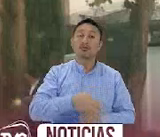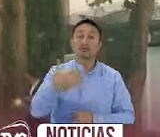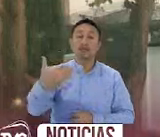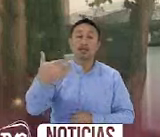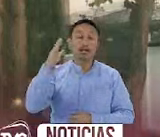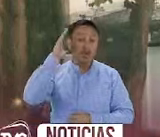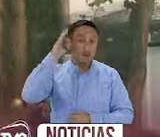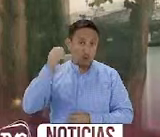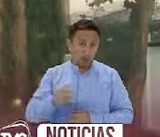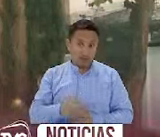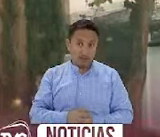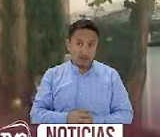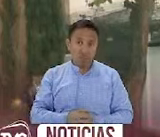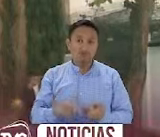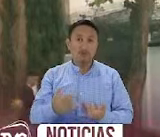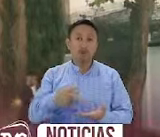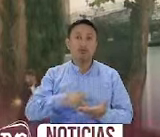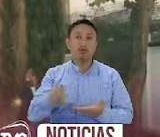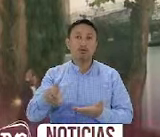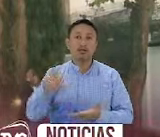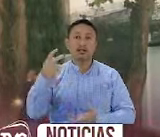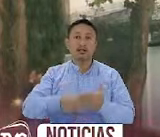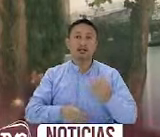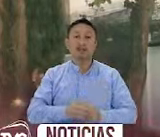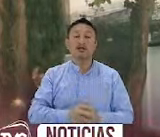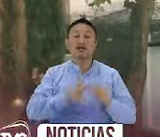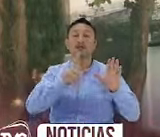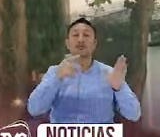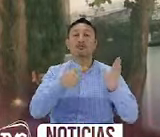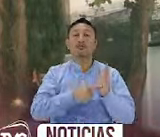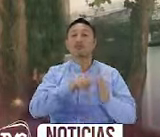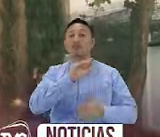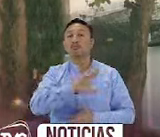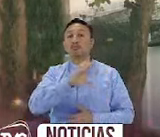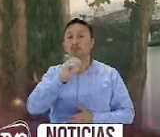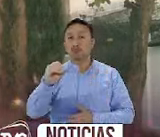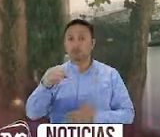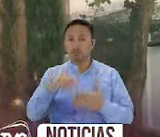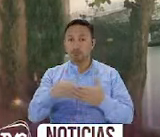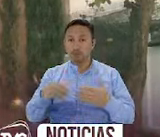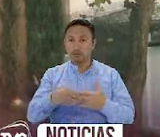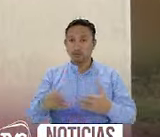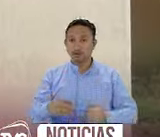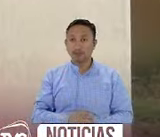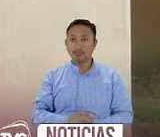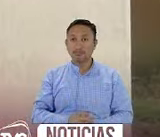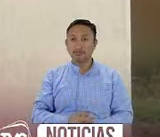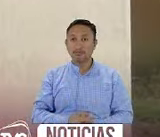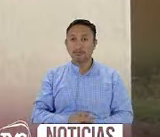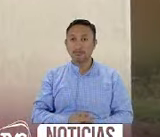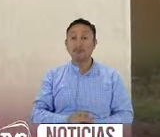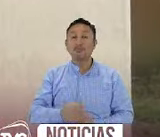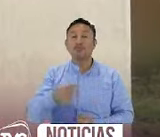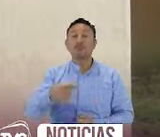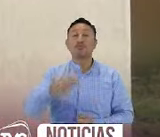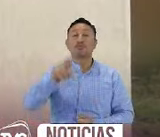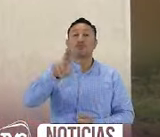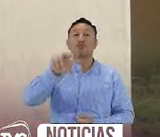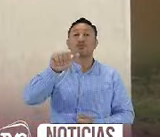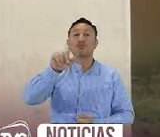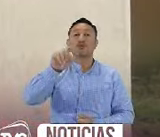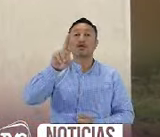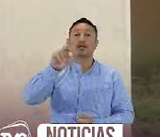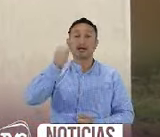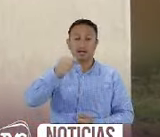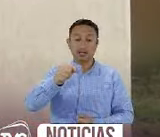lo que deberá pagar una multa de $8,500. La causa la impulsó Juan Esteban Guarderas, del Consejo de